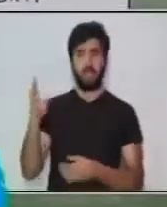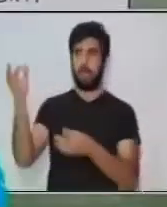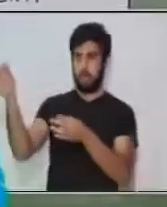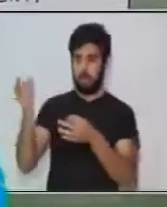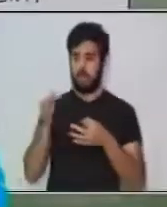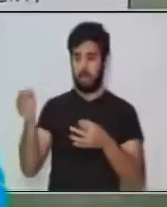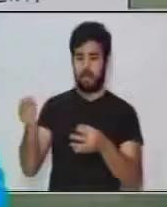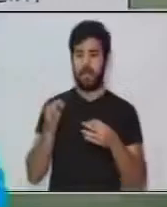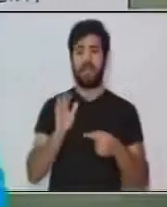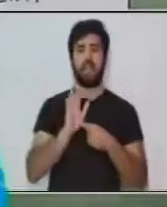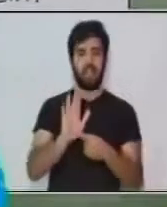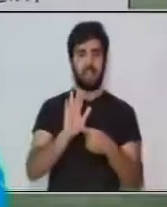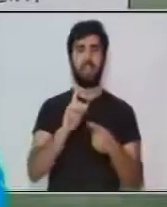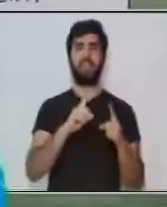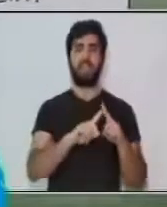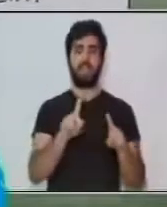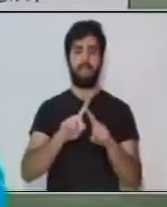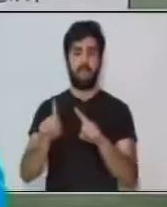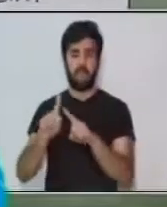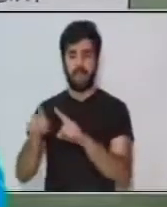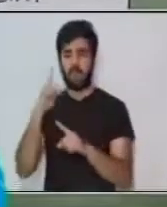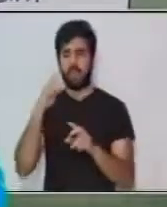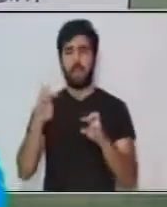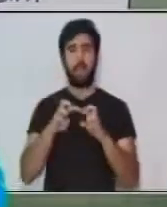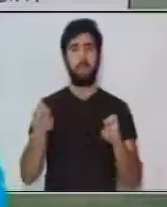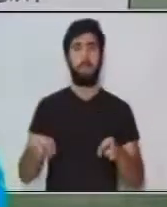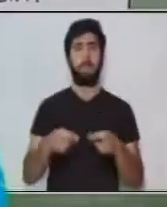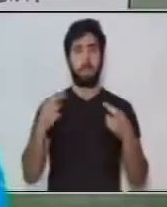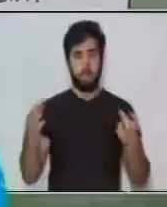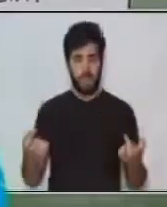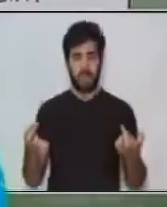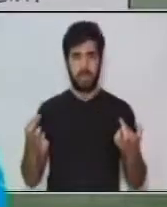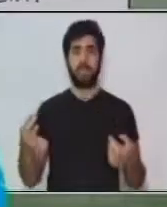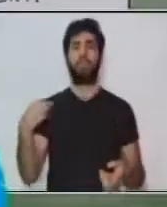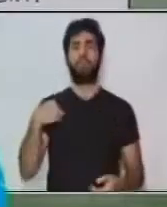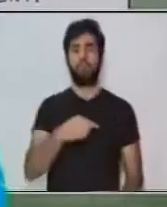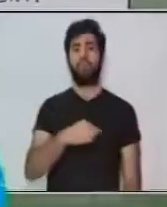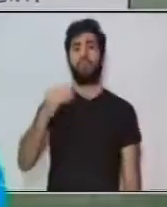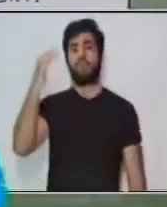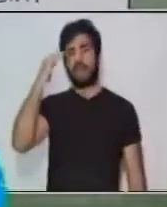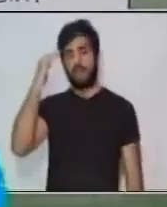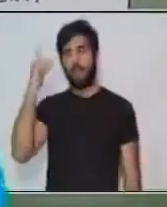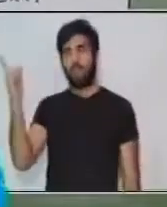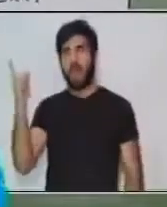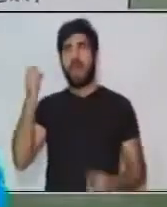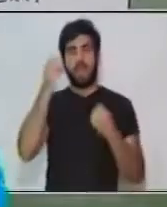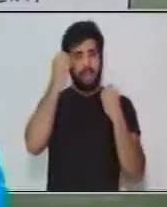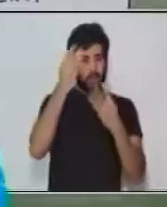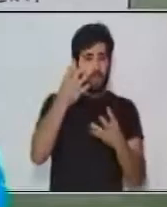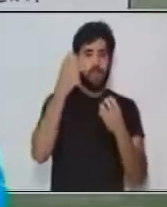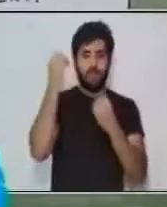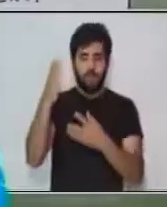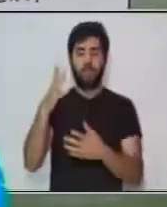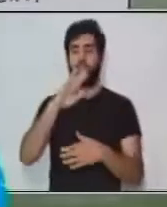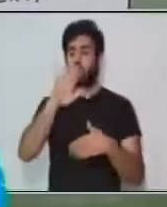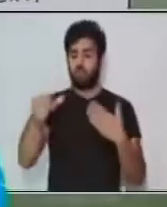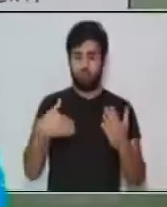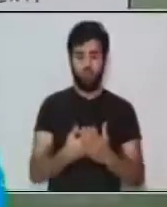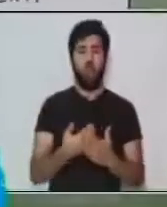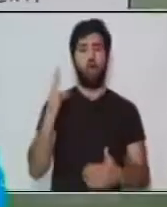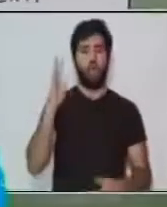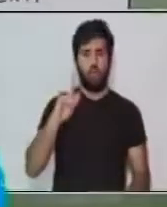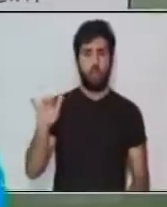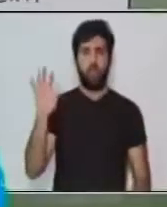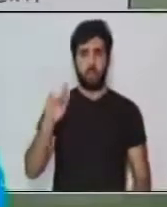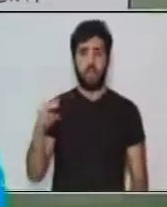diferentes tipos de periódico, y si lo hablamos en un ámbito nacional, sabemos que son información del día al día de forma nacional. Si lo